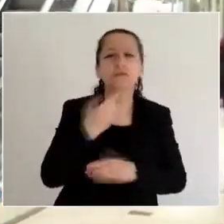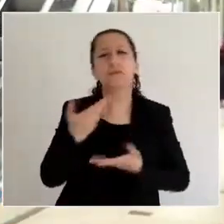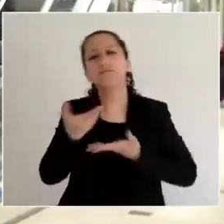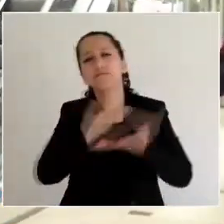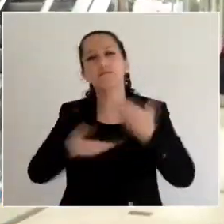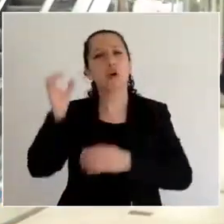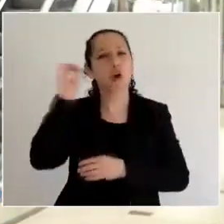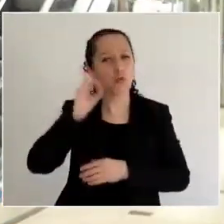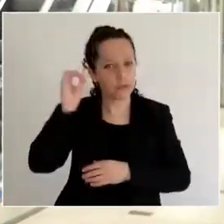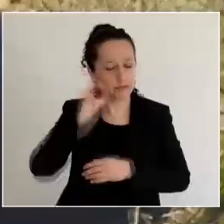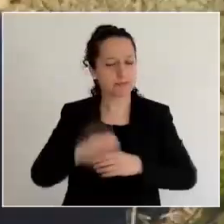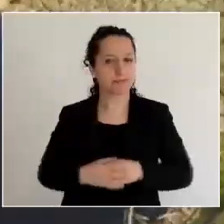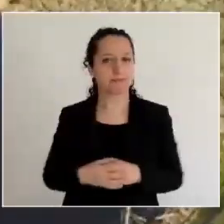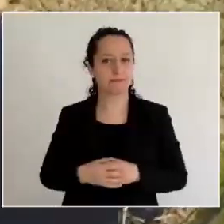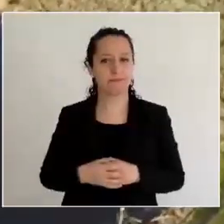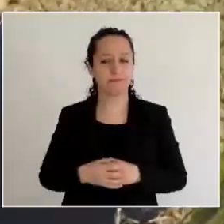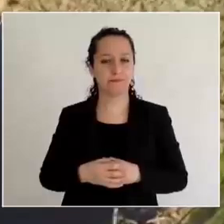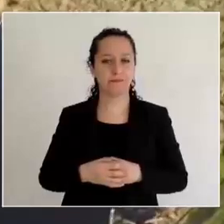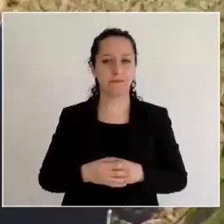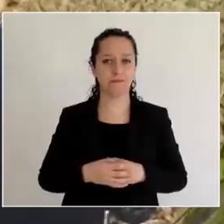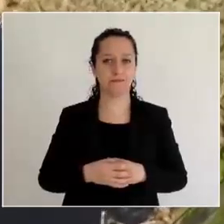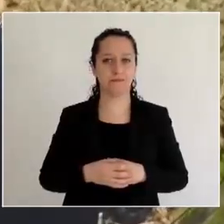opiniones.